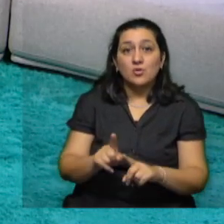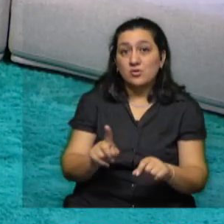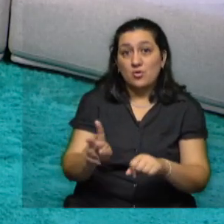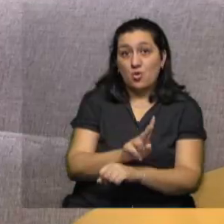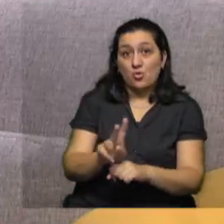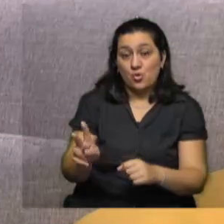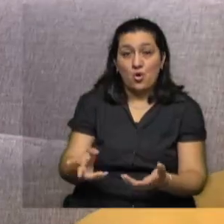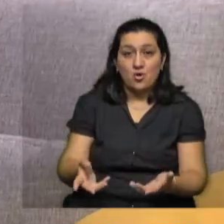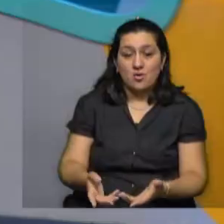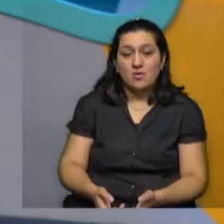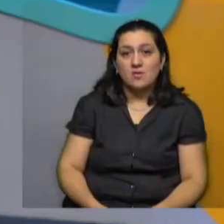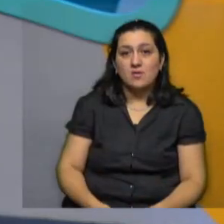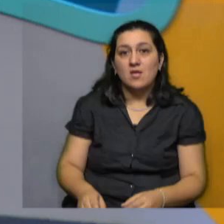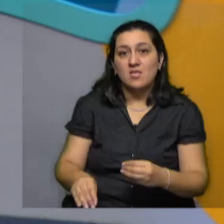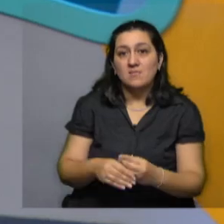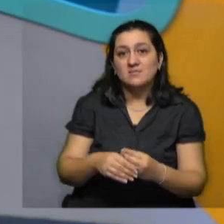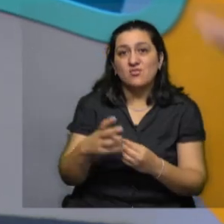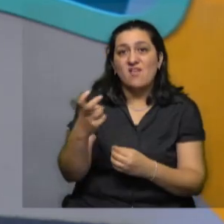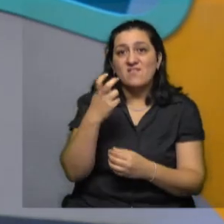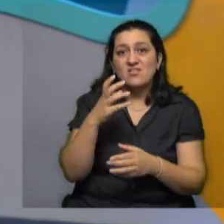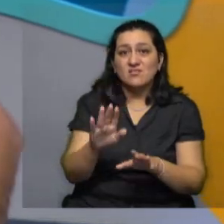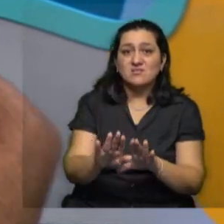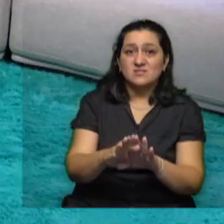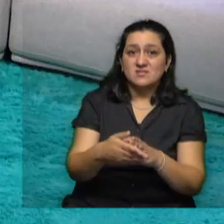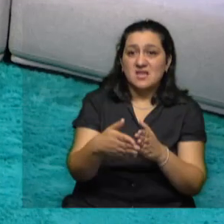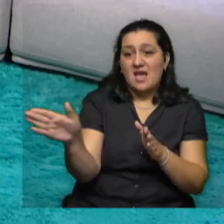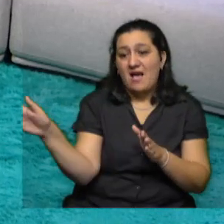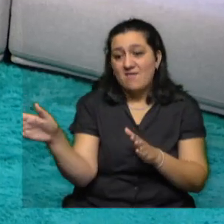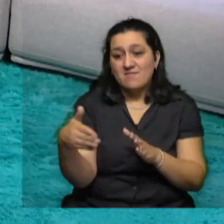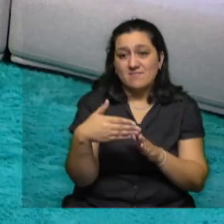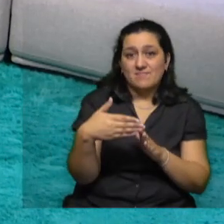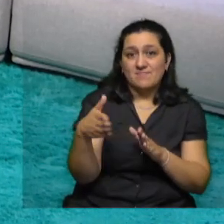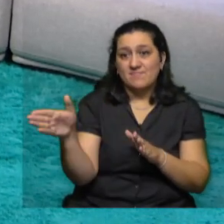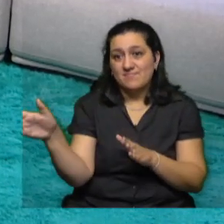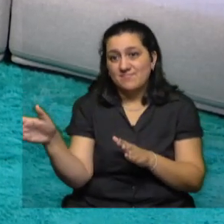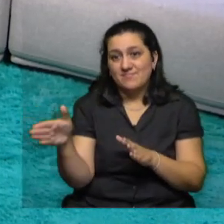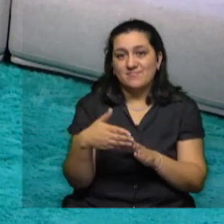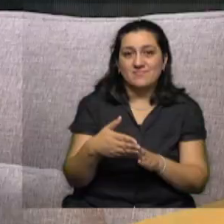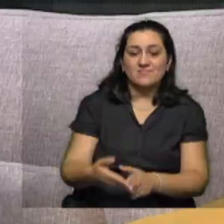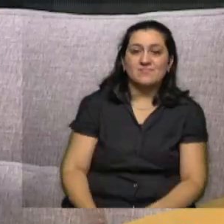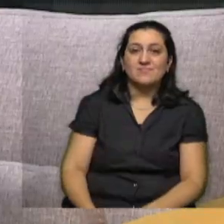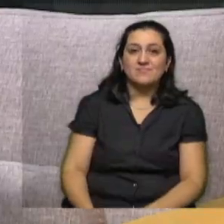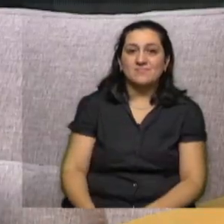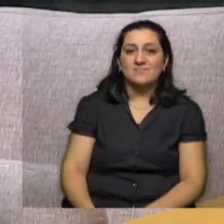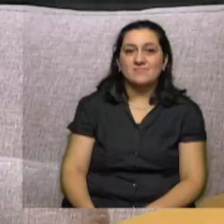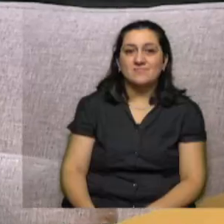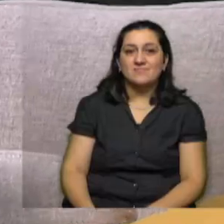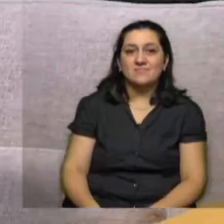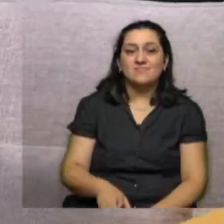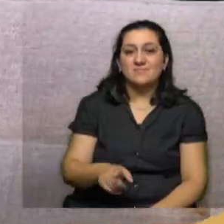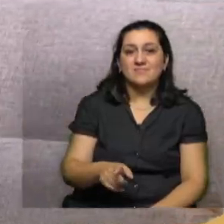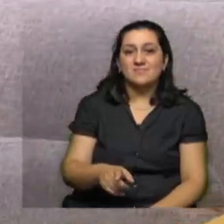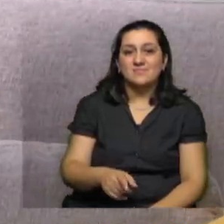Exacto. Y porque además si no se abre por el viento. Me voy. Ahí está la parte psicológica del inconsciente, la antena